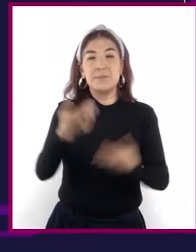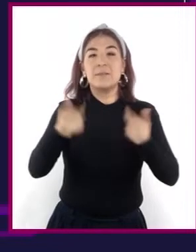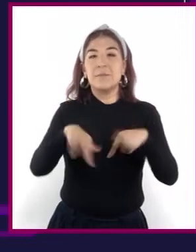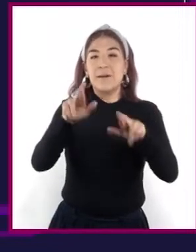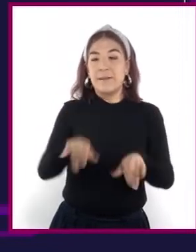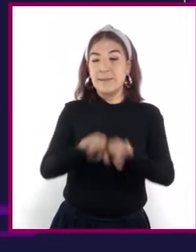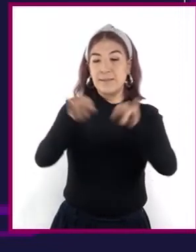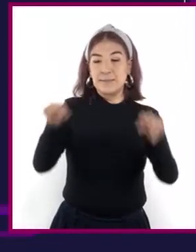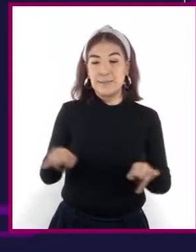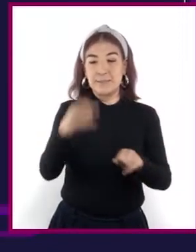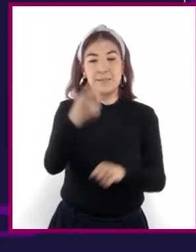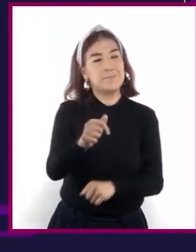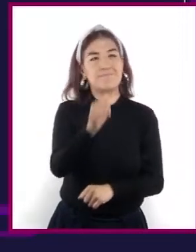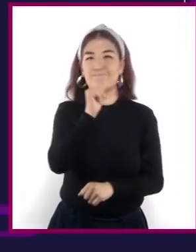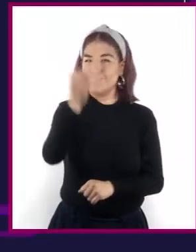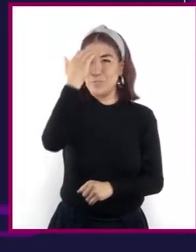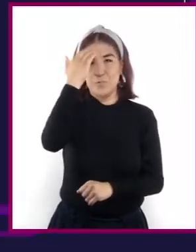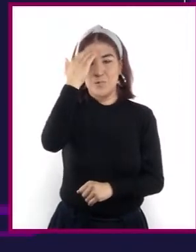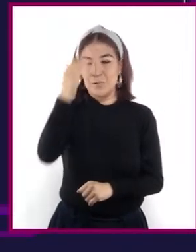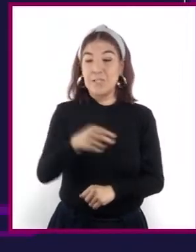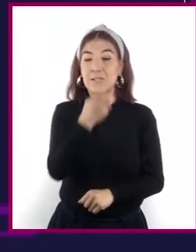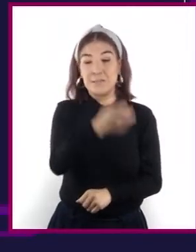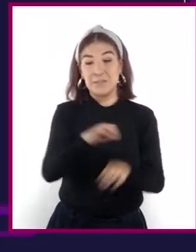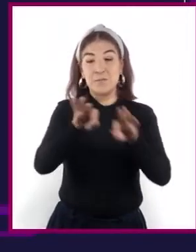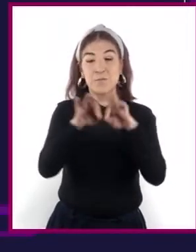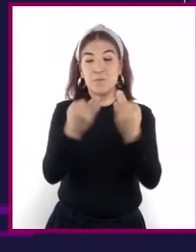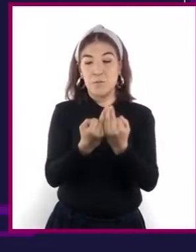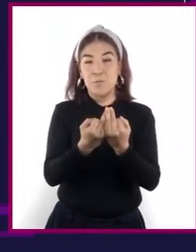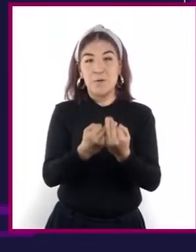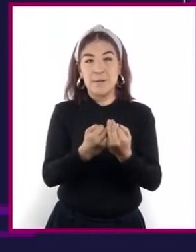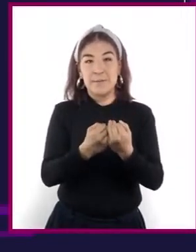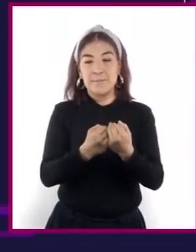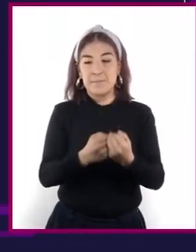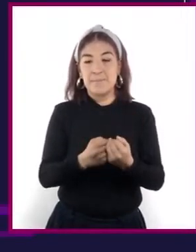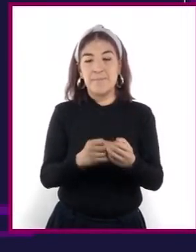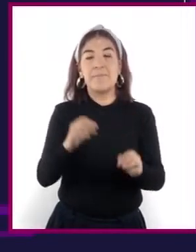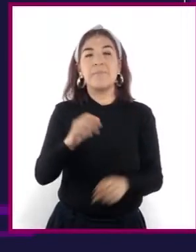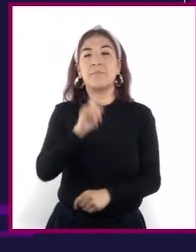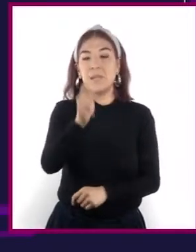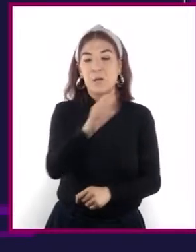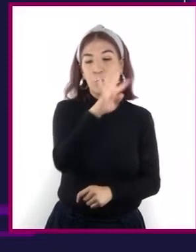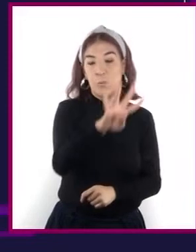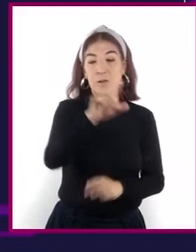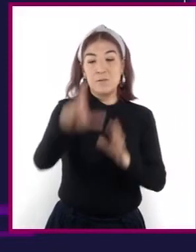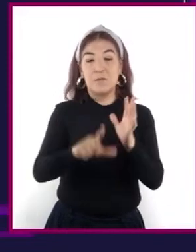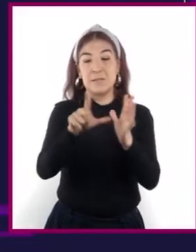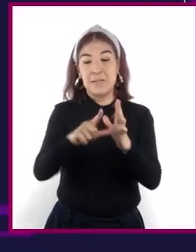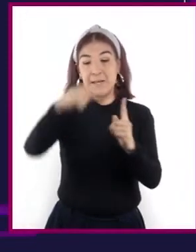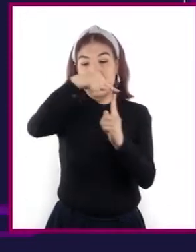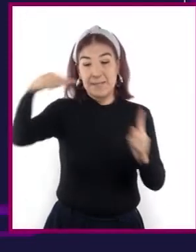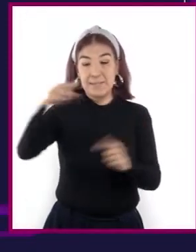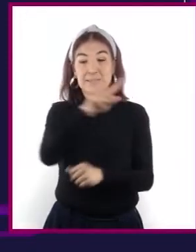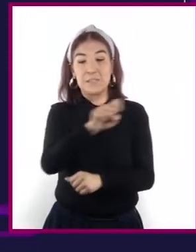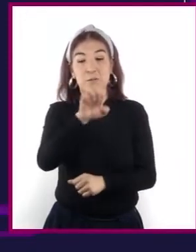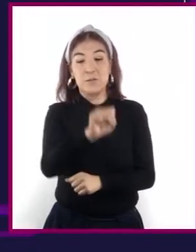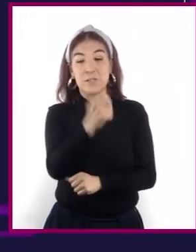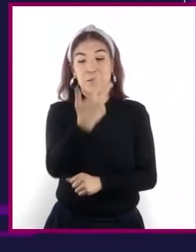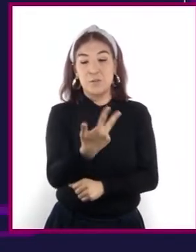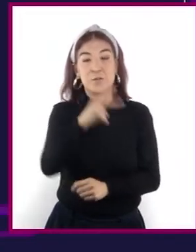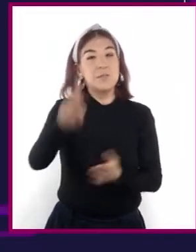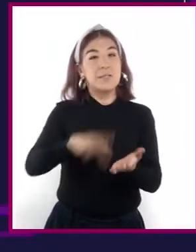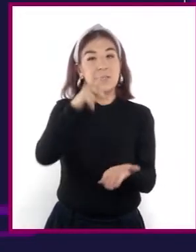la distancia desconocida. Así, se forma la proporción 4 litros entre